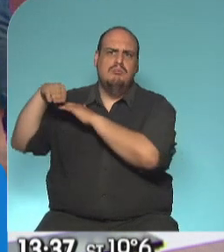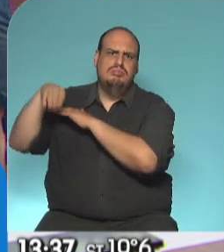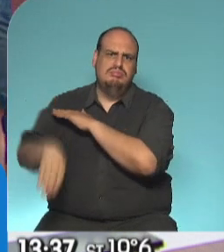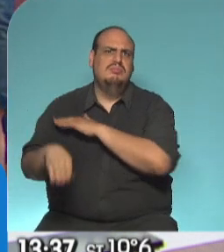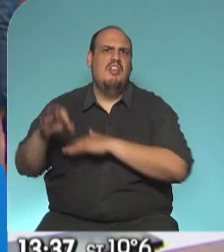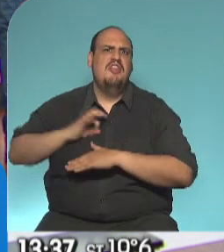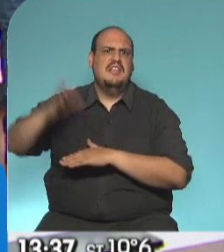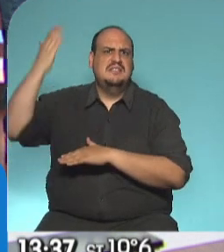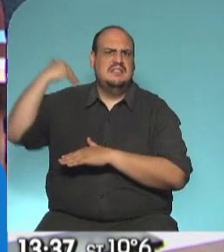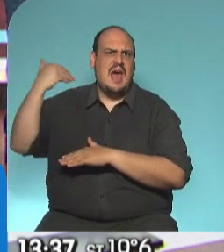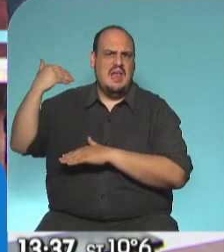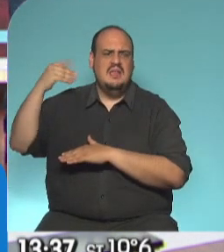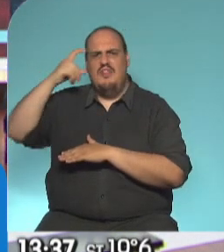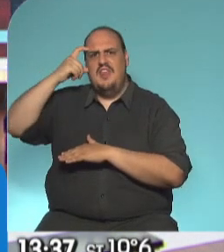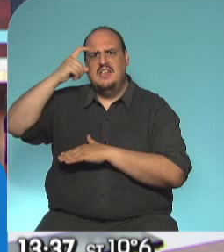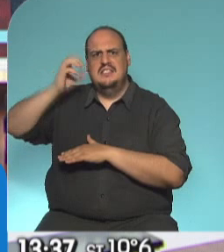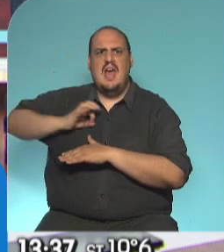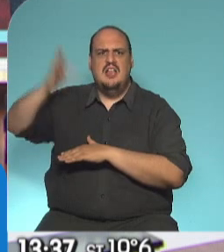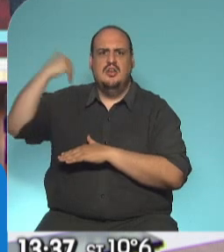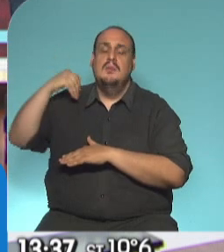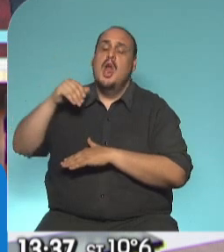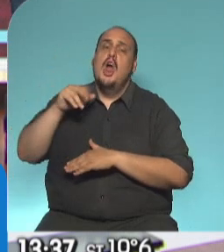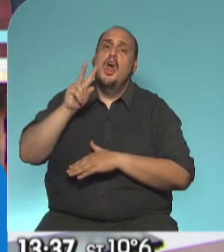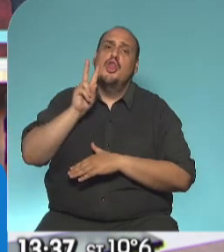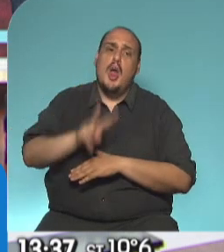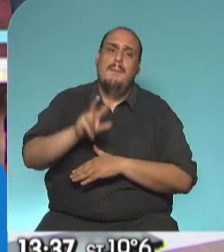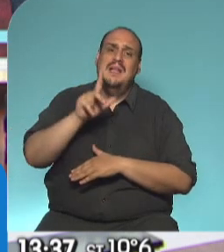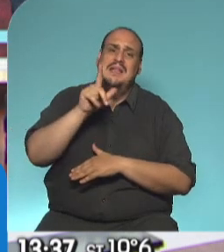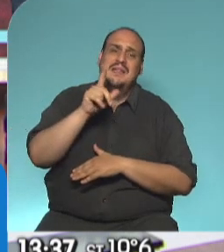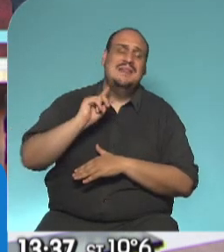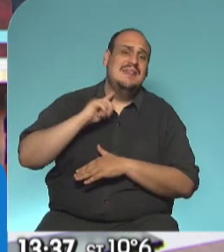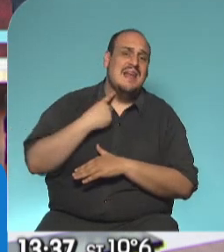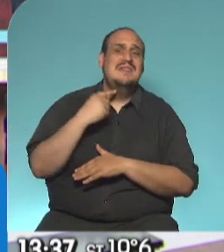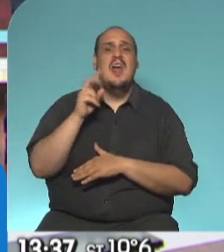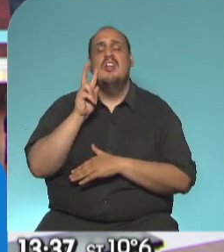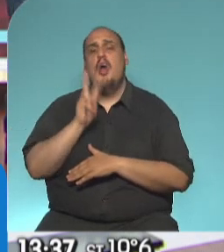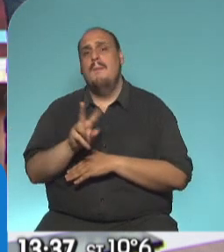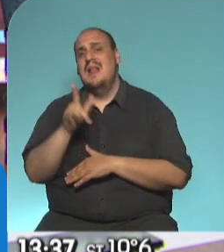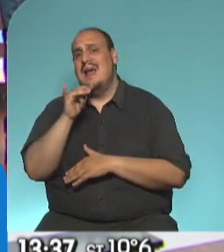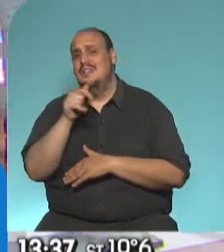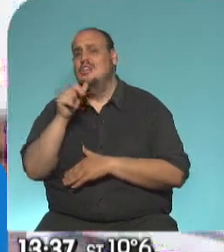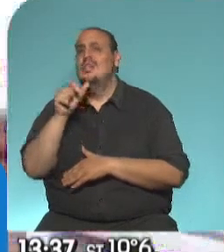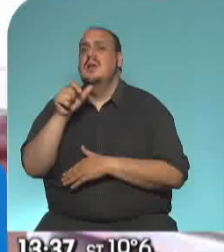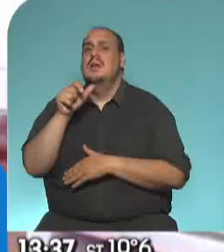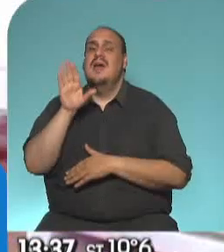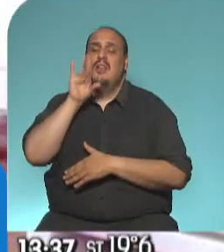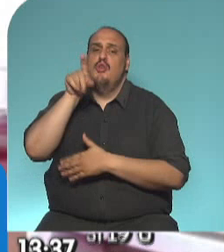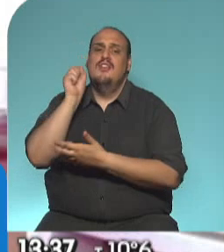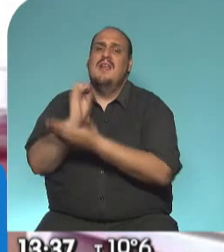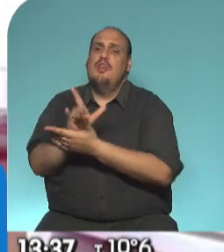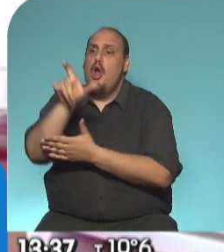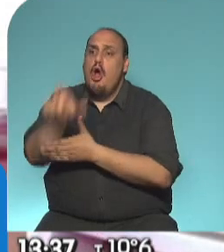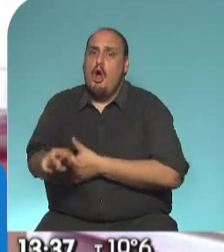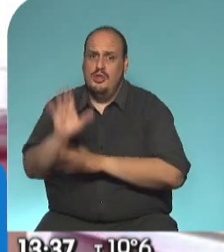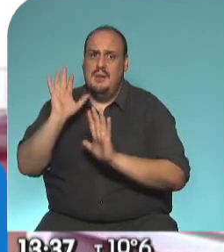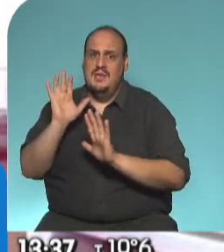años, pero empezó a caer fuerte en 2013-2014, cuando las sanciones eran solo sobre algunas personas, no afectaban la economía, y eso produjo un clima de malestar,